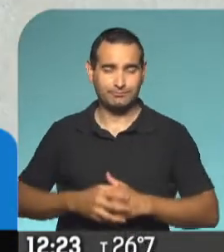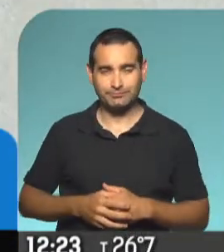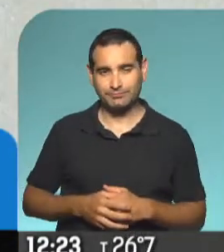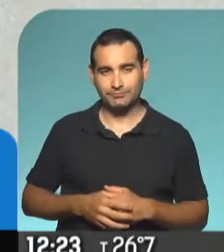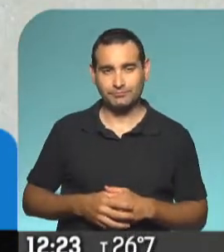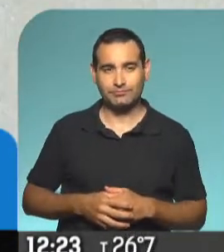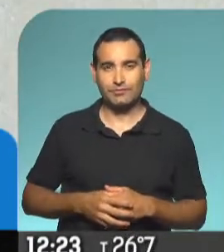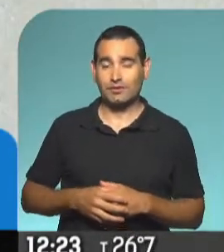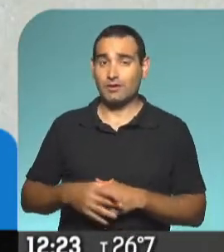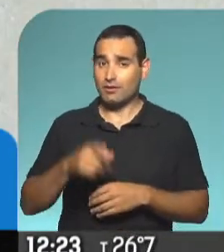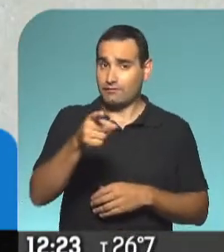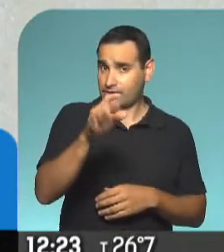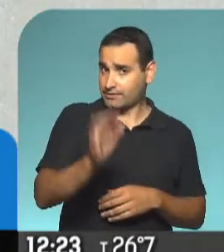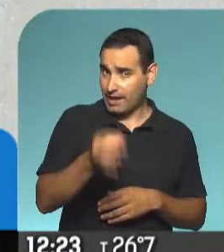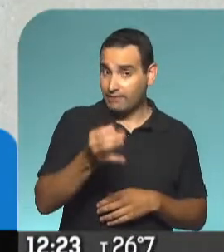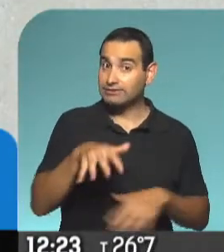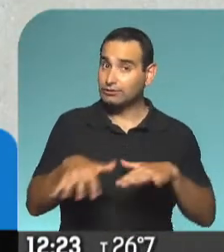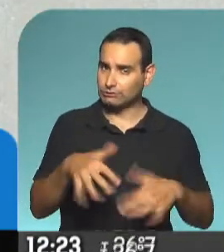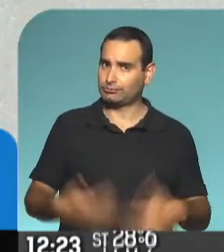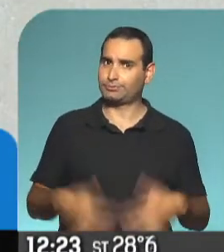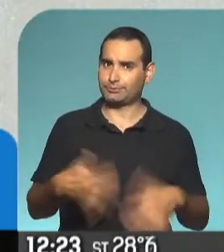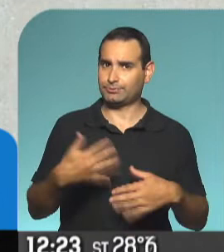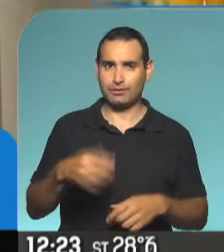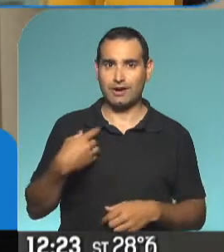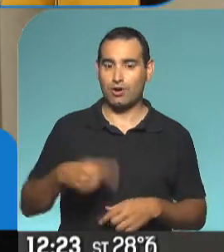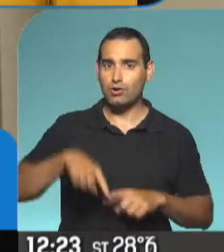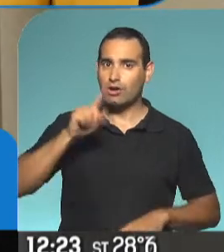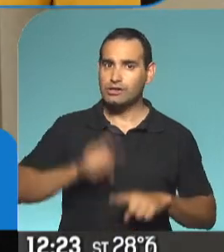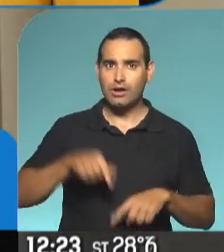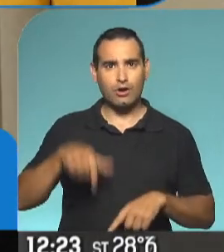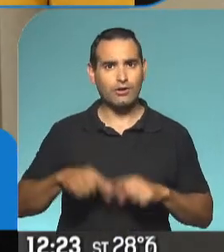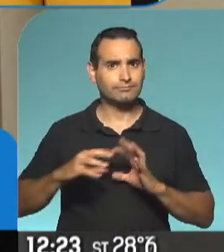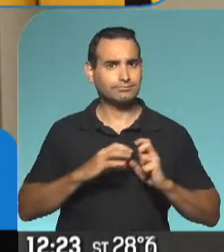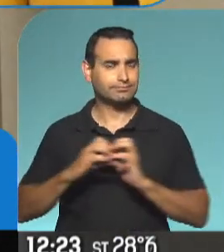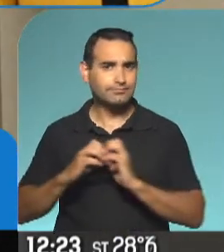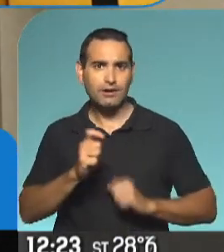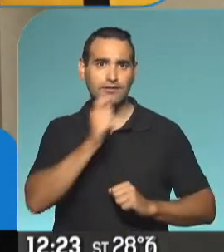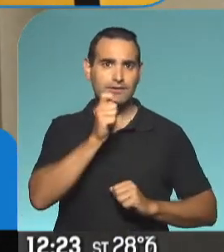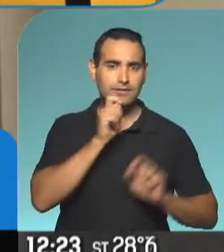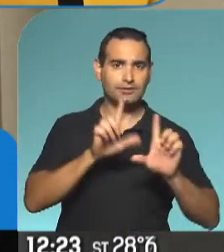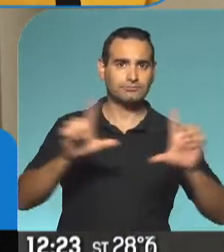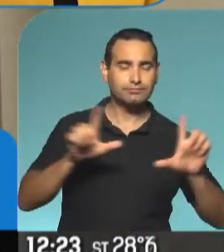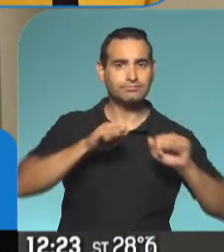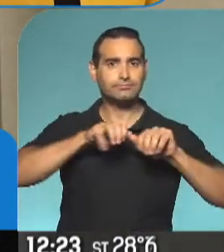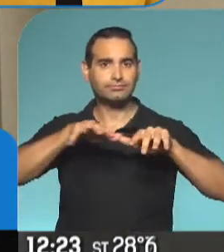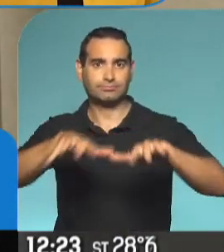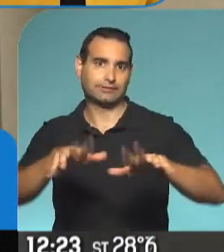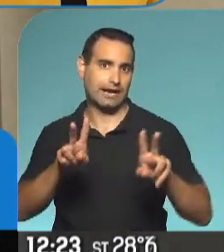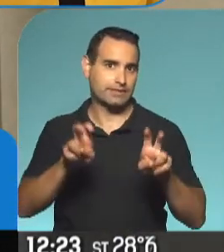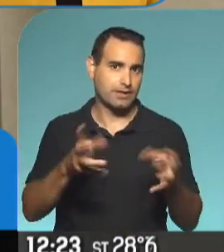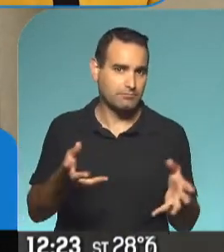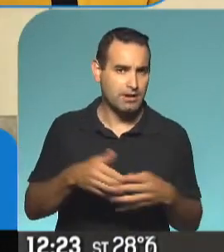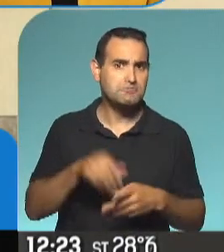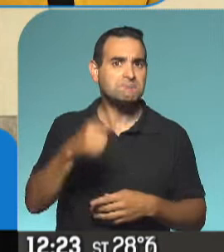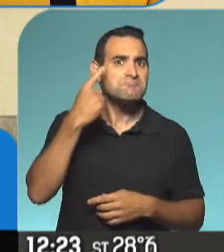Ahora, doctora, usted sabe que esta situación hizo mucho ruido durante todo el día de hoy, el análisis de muchos medios de comunicación, de muchos especialistas. ¿Esto puede